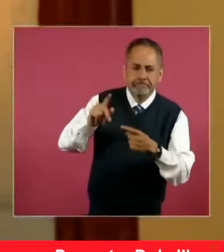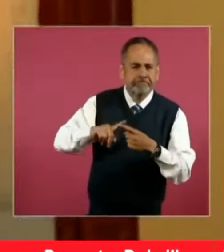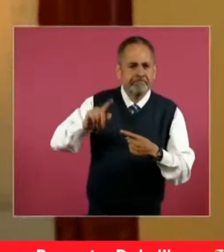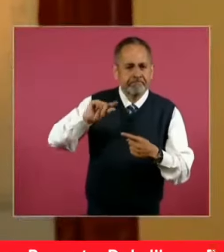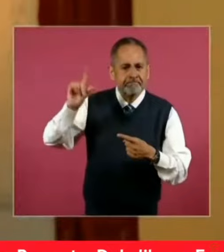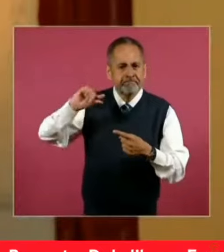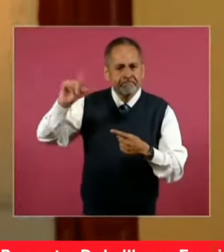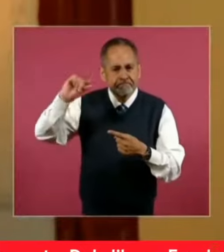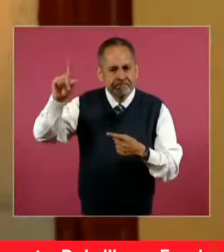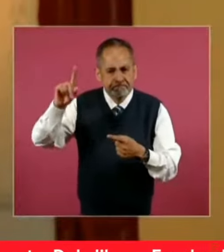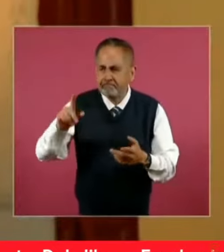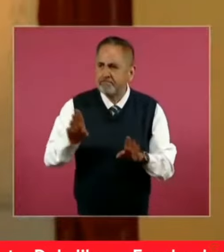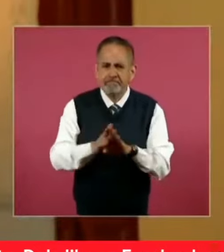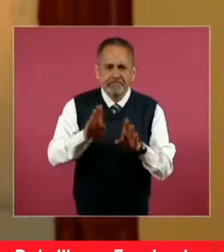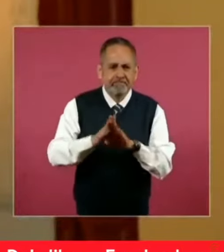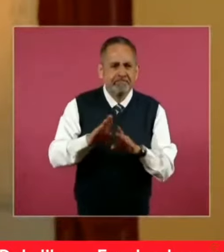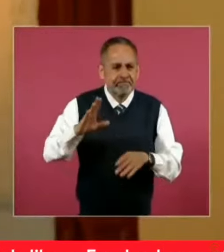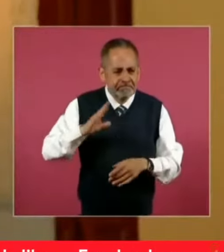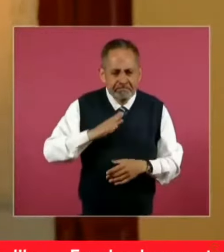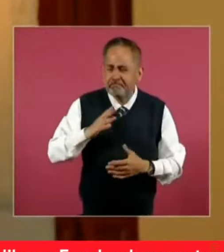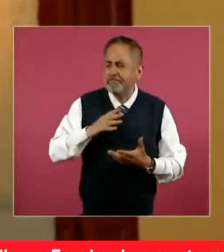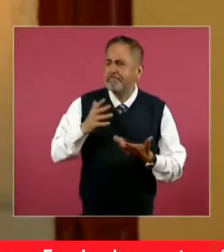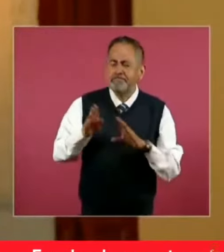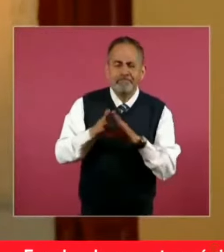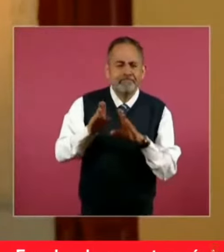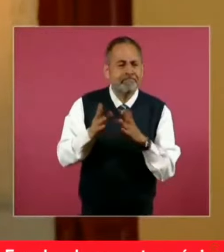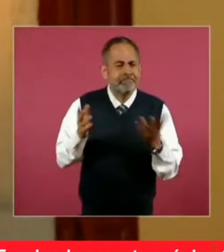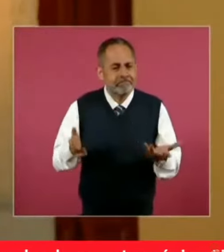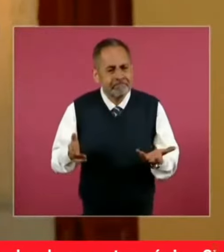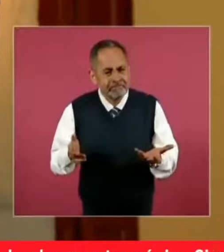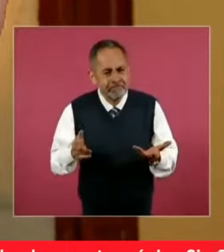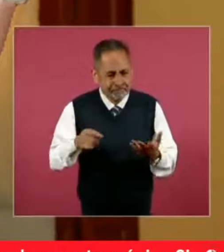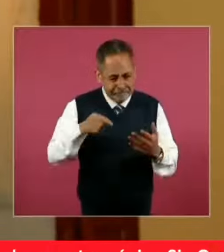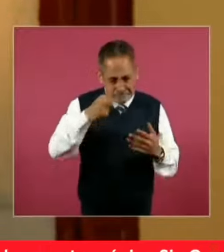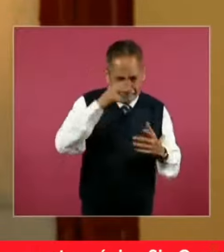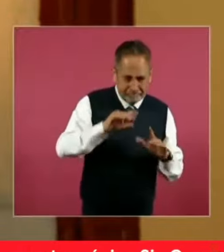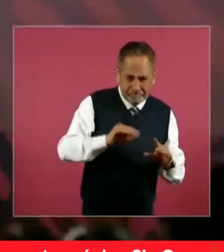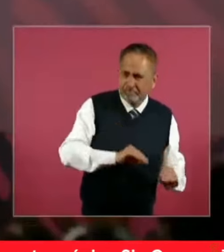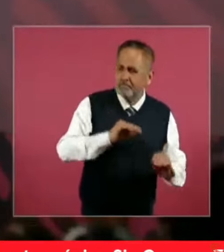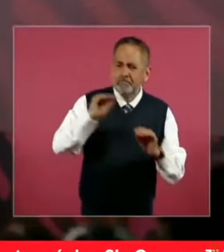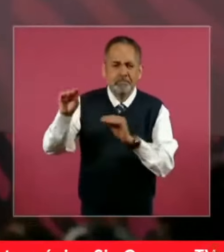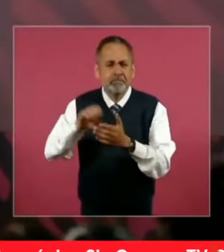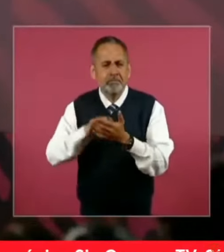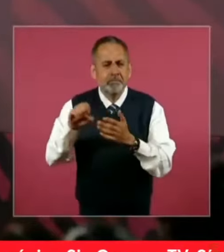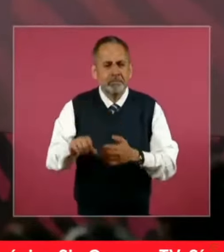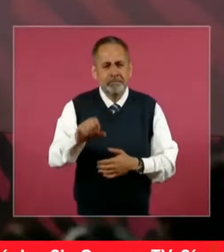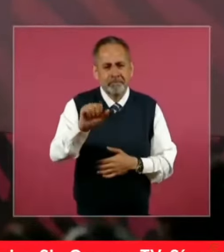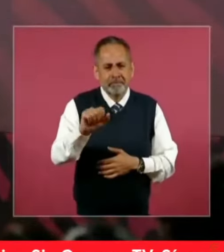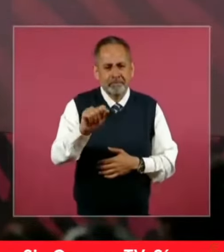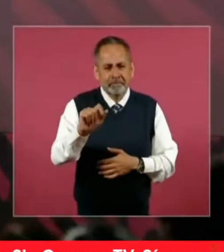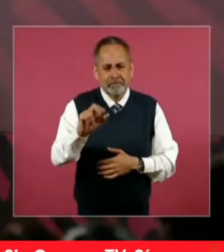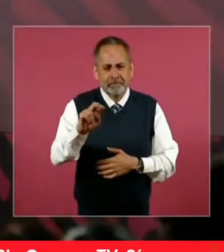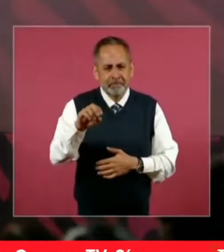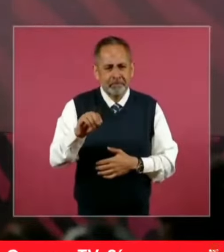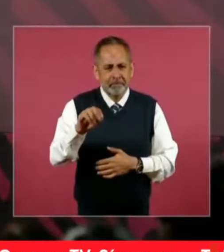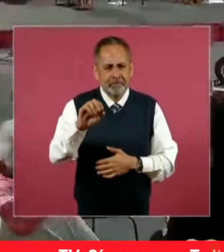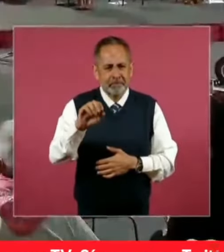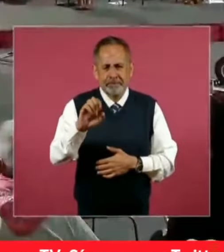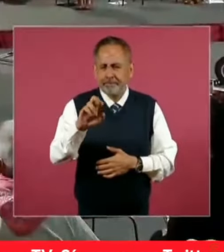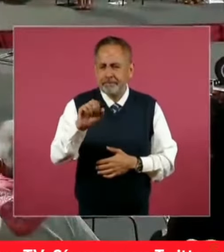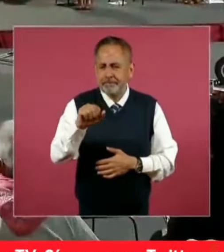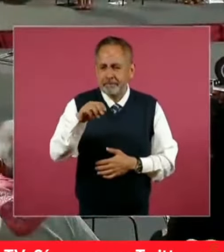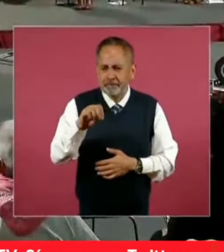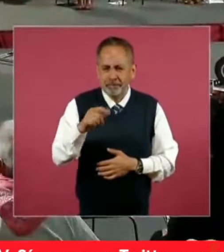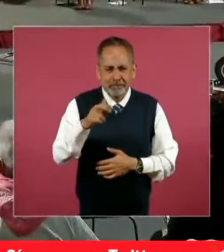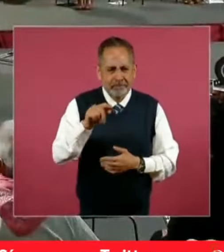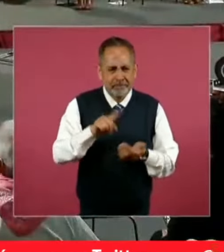que pudieron haberse trasladado desde México, como fue el caso de Catarino Erasmo Garza, a otros países de